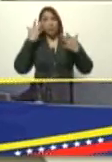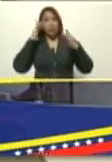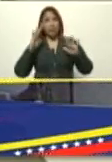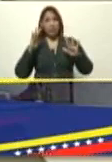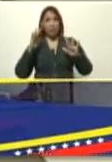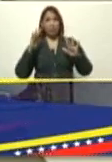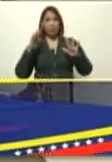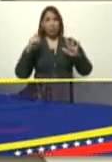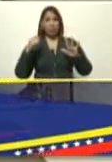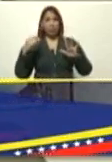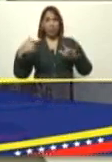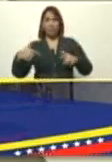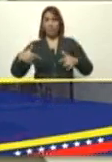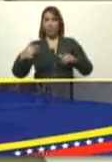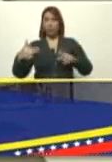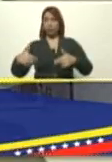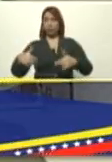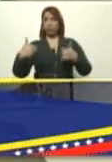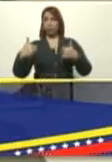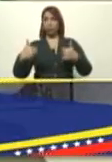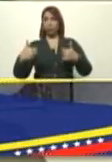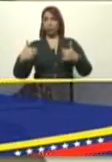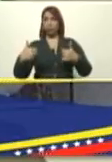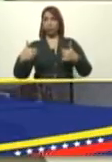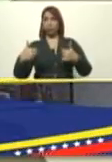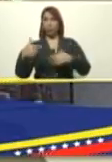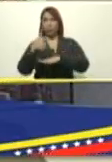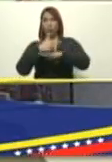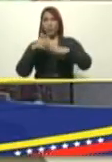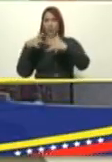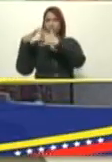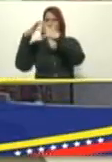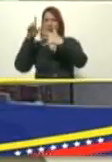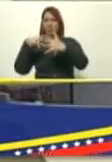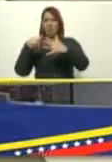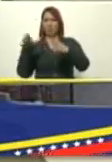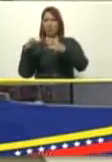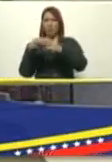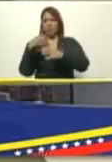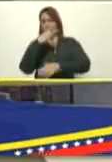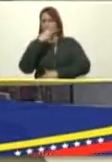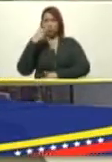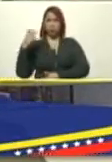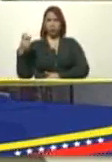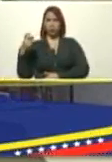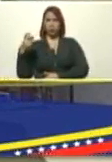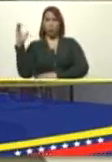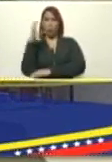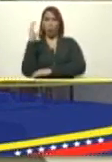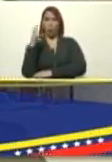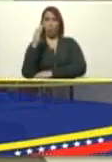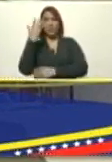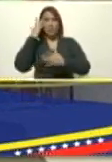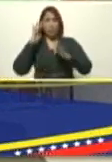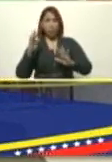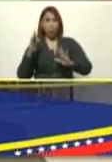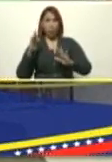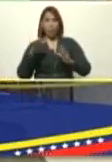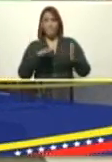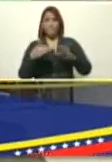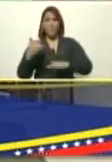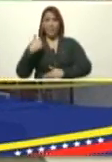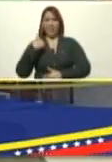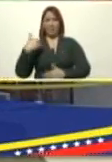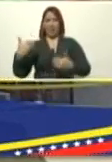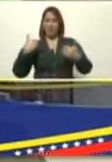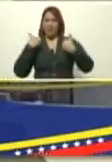matarme. El gobierno de Estados Unidos y la narcooligarquía de Colombia intentó matarme y matar a toda la dirección política